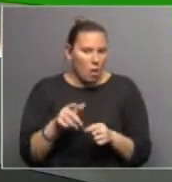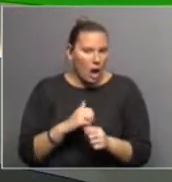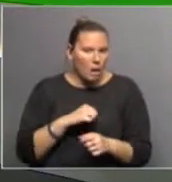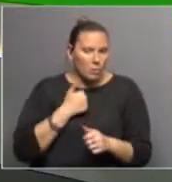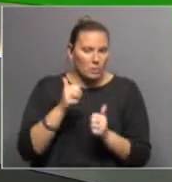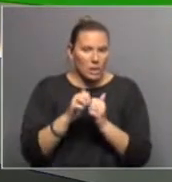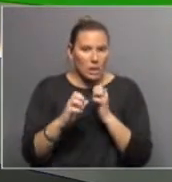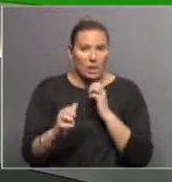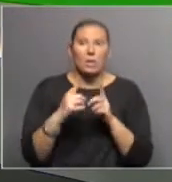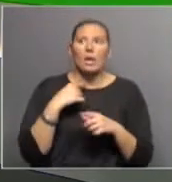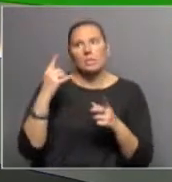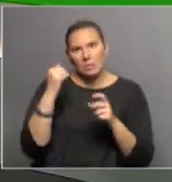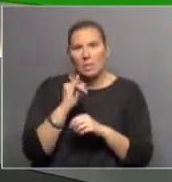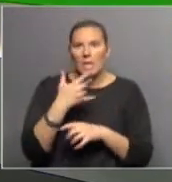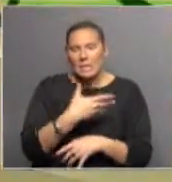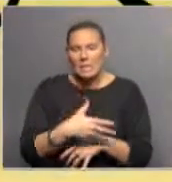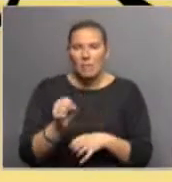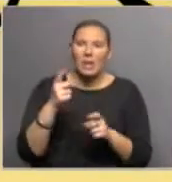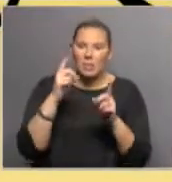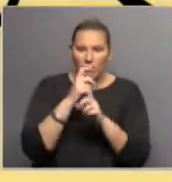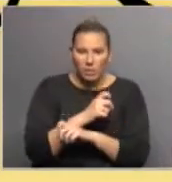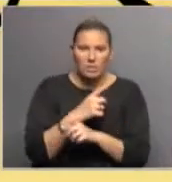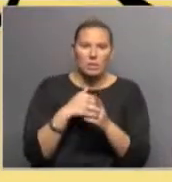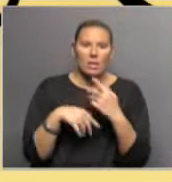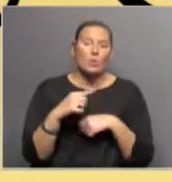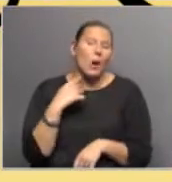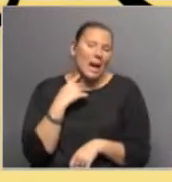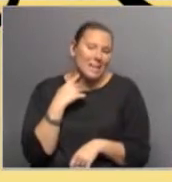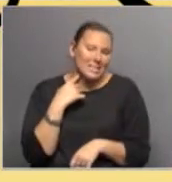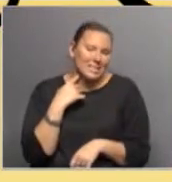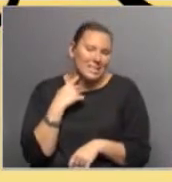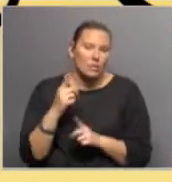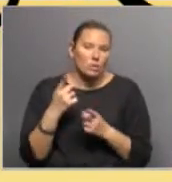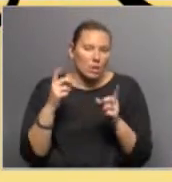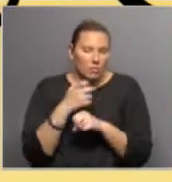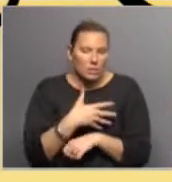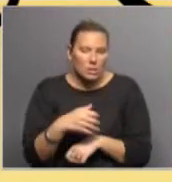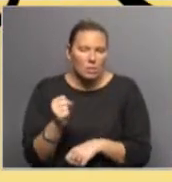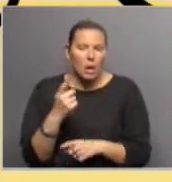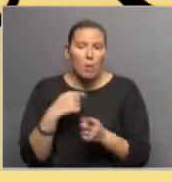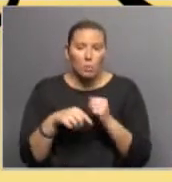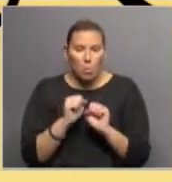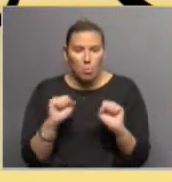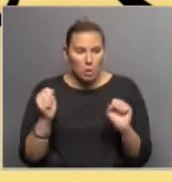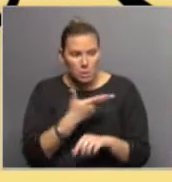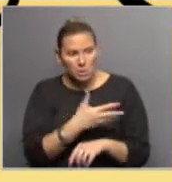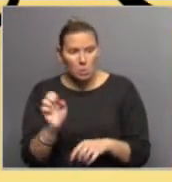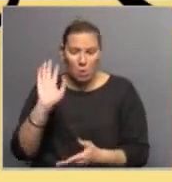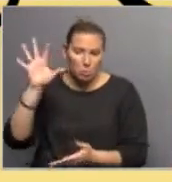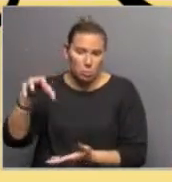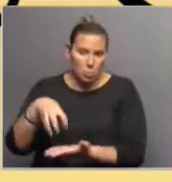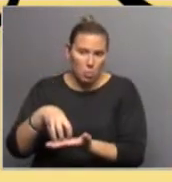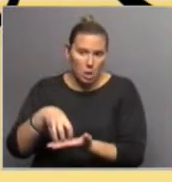desafío de traslado, como todo, porque principalmente es un gas, digamos, lo que estaría trasladando, pero perfectamente tú lo puedes trasladar